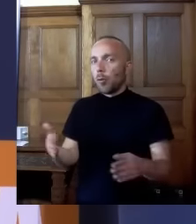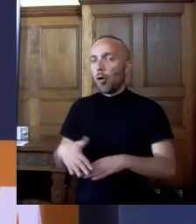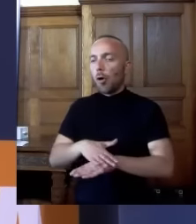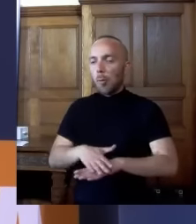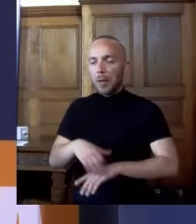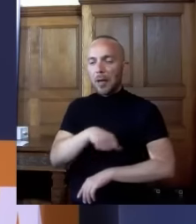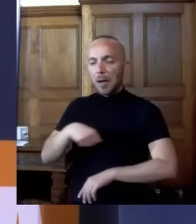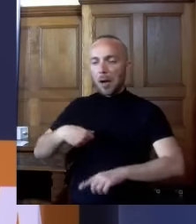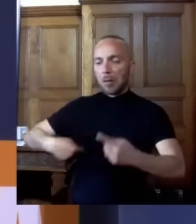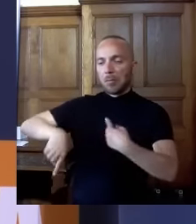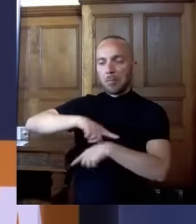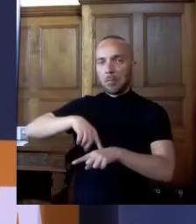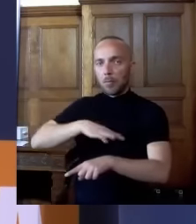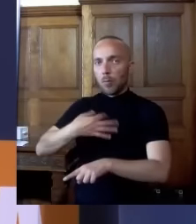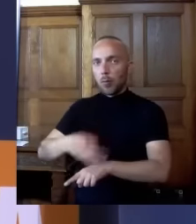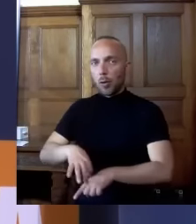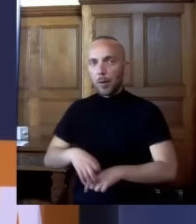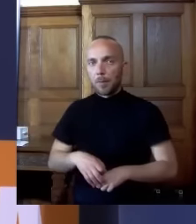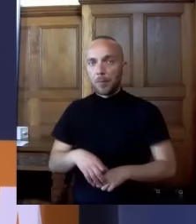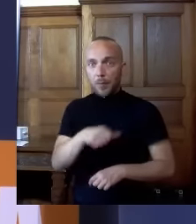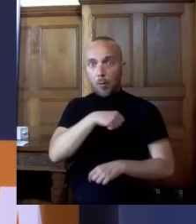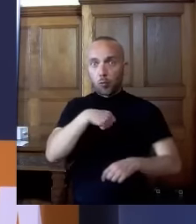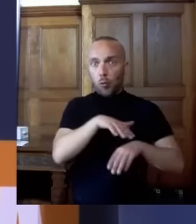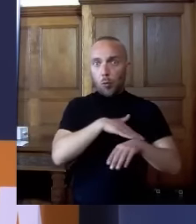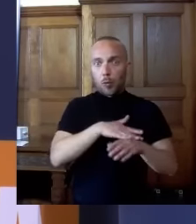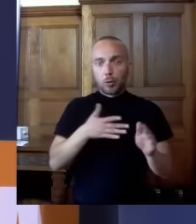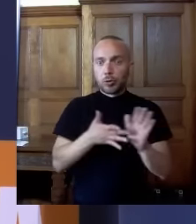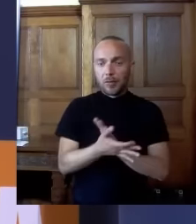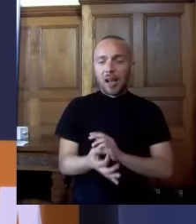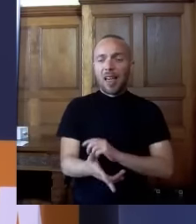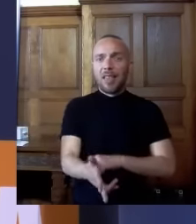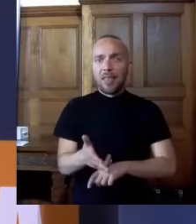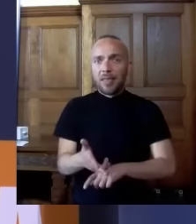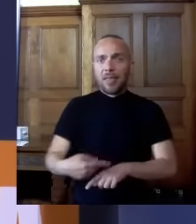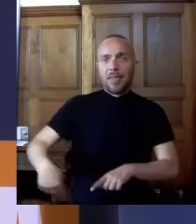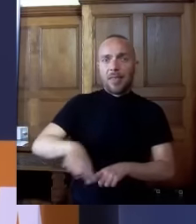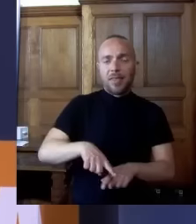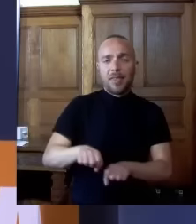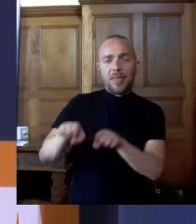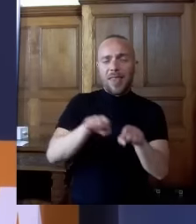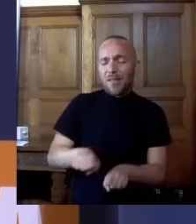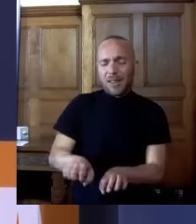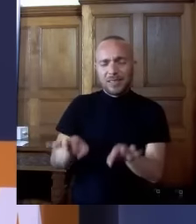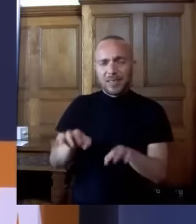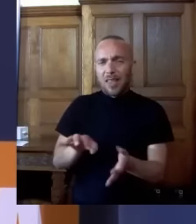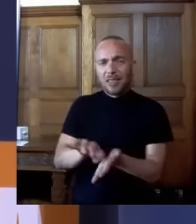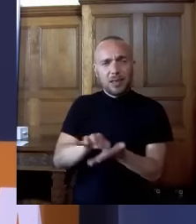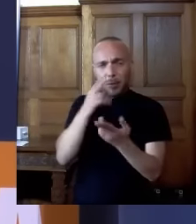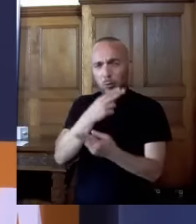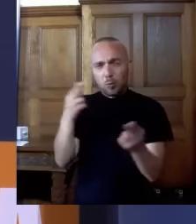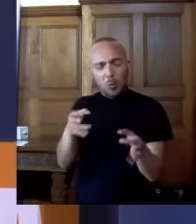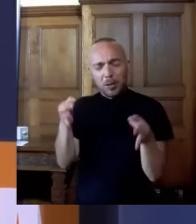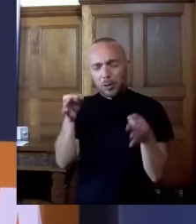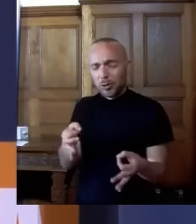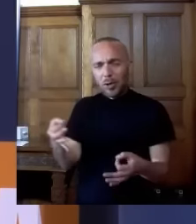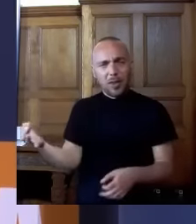mismo el autogobierno solo puede concretarse en la defensa y redenta de los servicios públicos en acabar